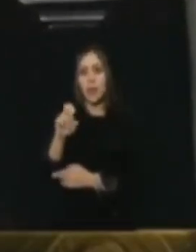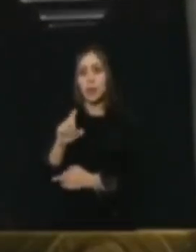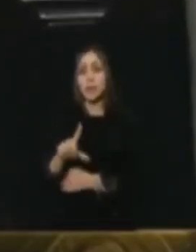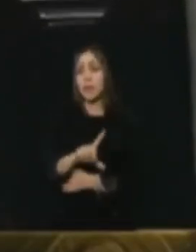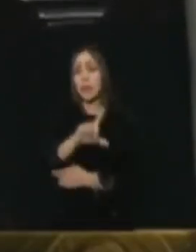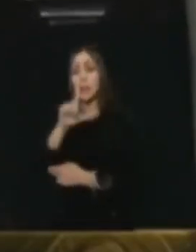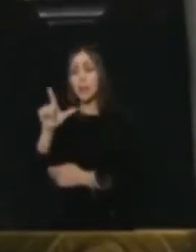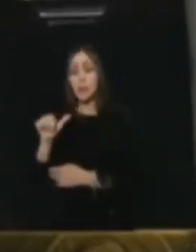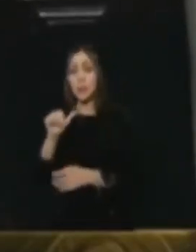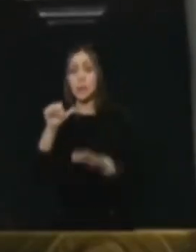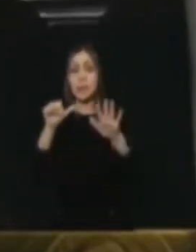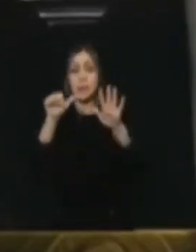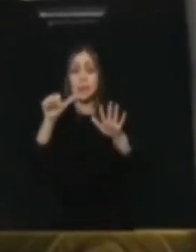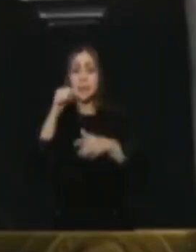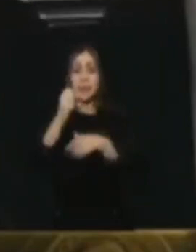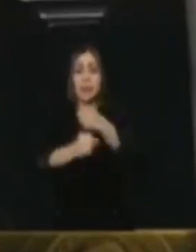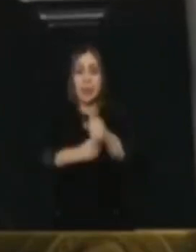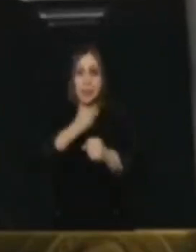después, en